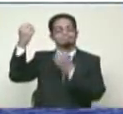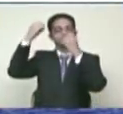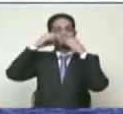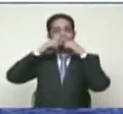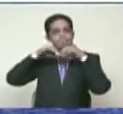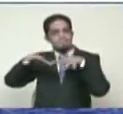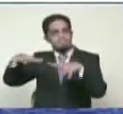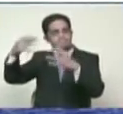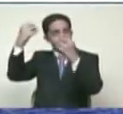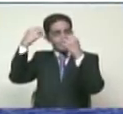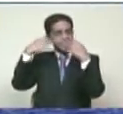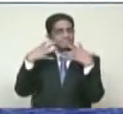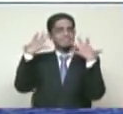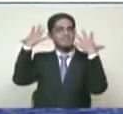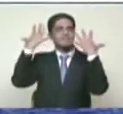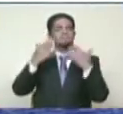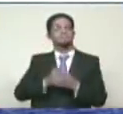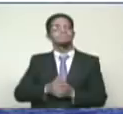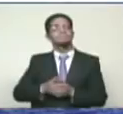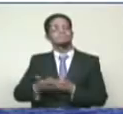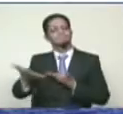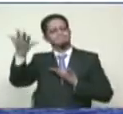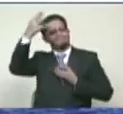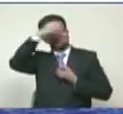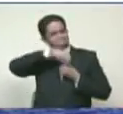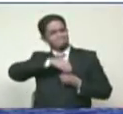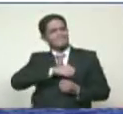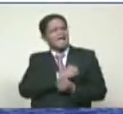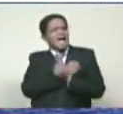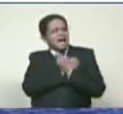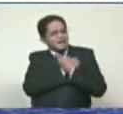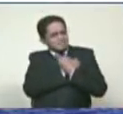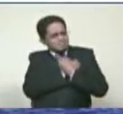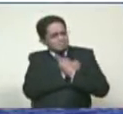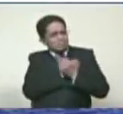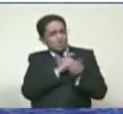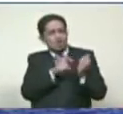que nos llenen de su amor sagrado y divino.